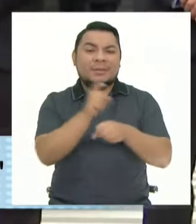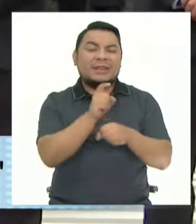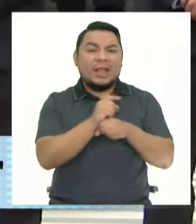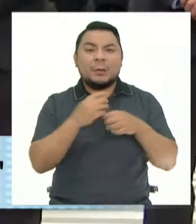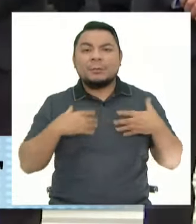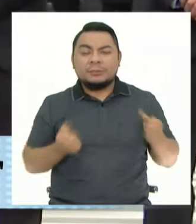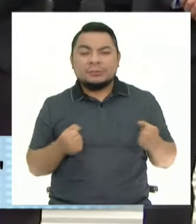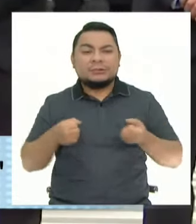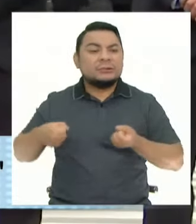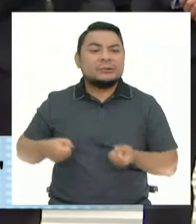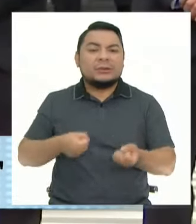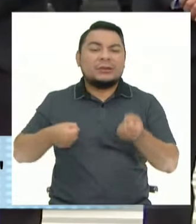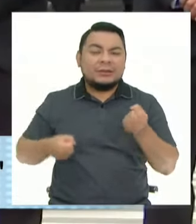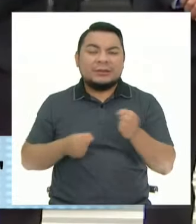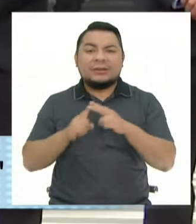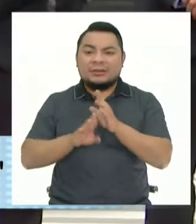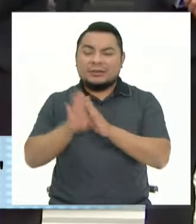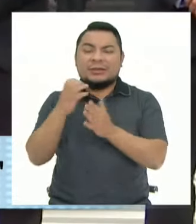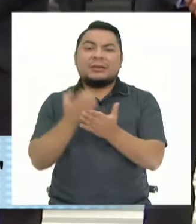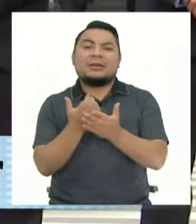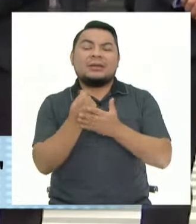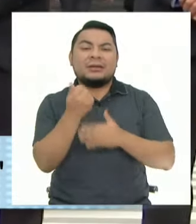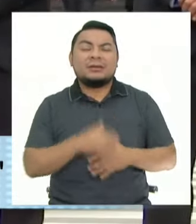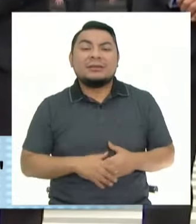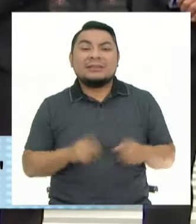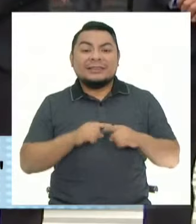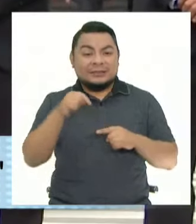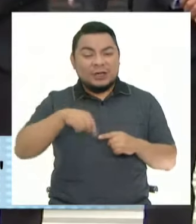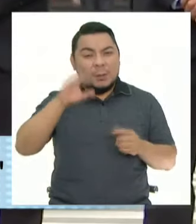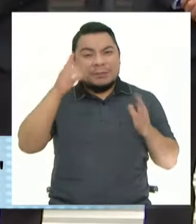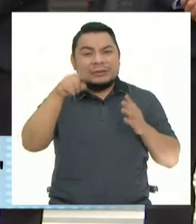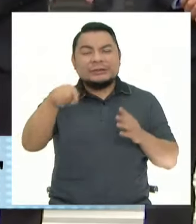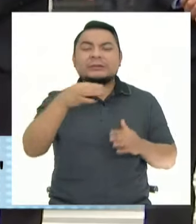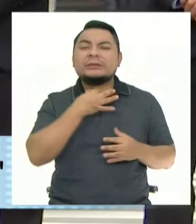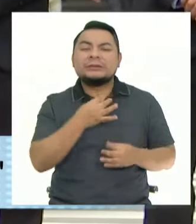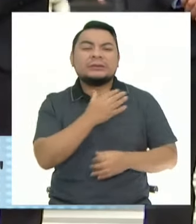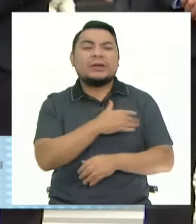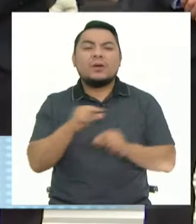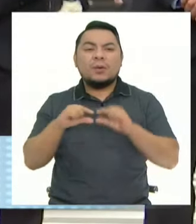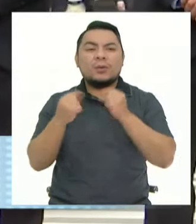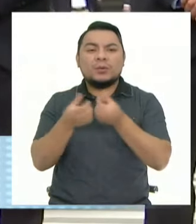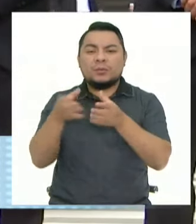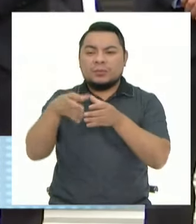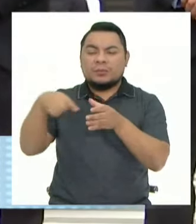salud, agricultura, reactivación económica. Pero acá aparece el interés de un grupo